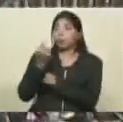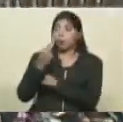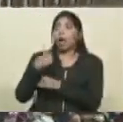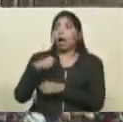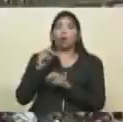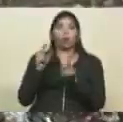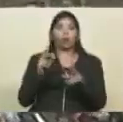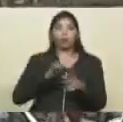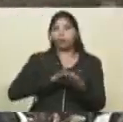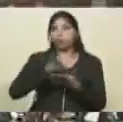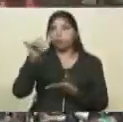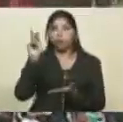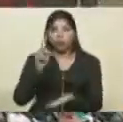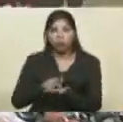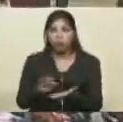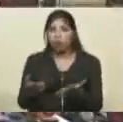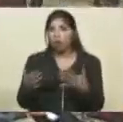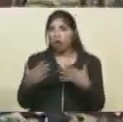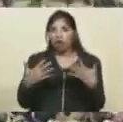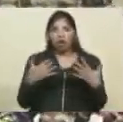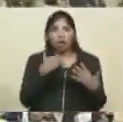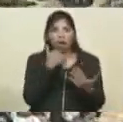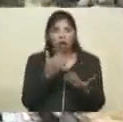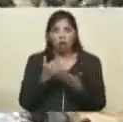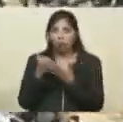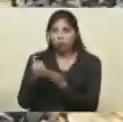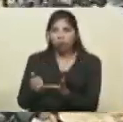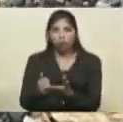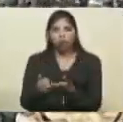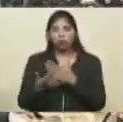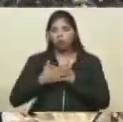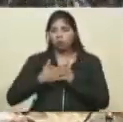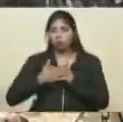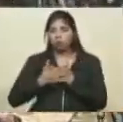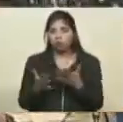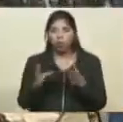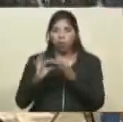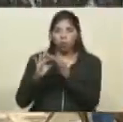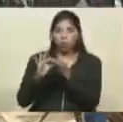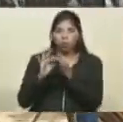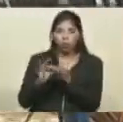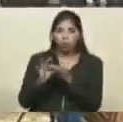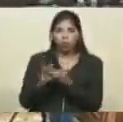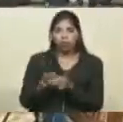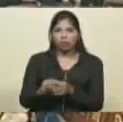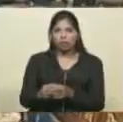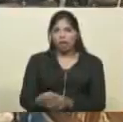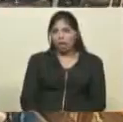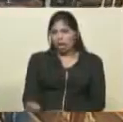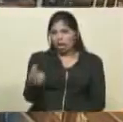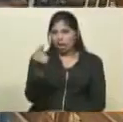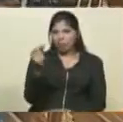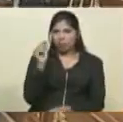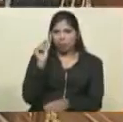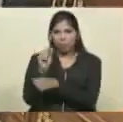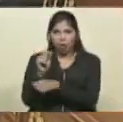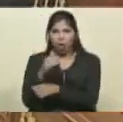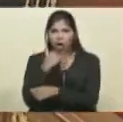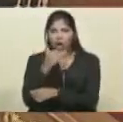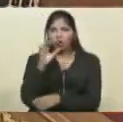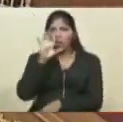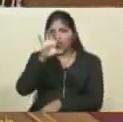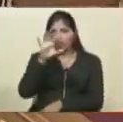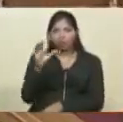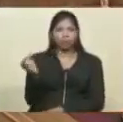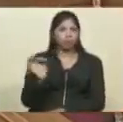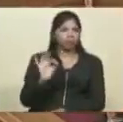nuestro internacionalismo, la solidaridad, la cooperación, la unión, jamás ofender ni agredir a otros países.